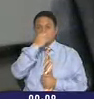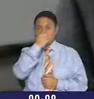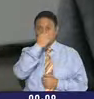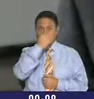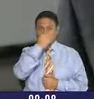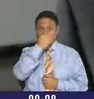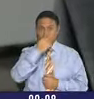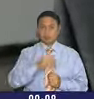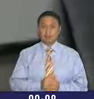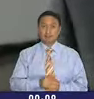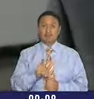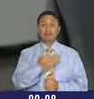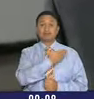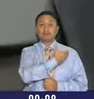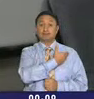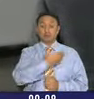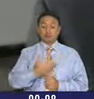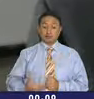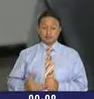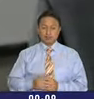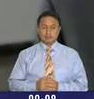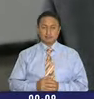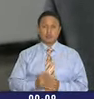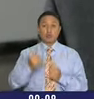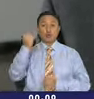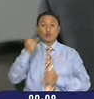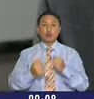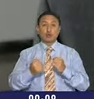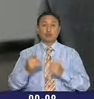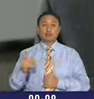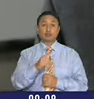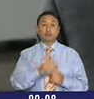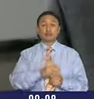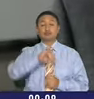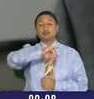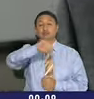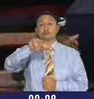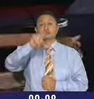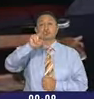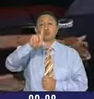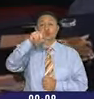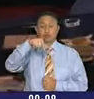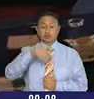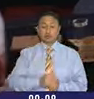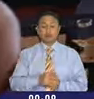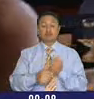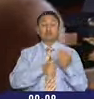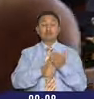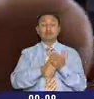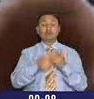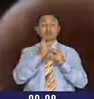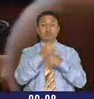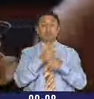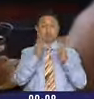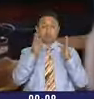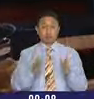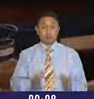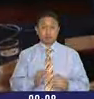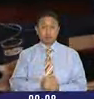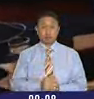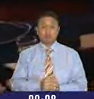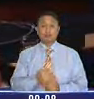presidente de la República, Guillermo Lasso, acaba... Esta será una de las últimas apariciones de Julio José Prado en calidad de ministro de producción, frente a